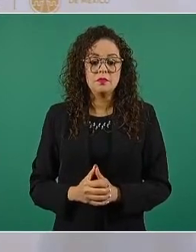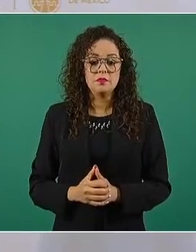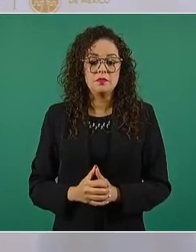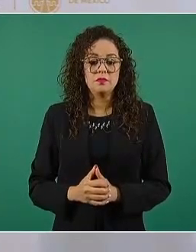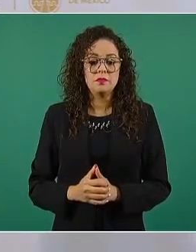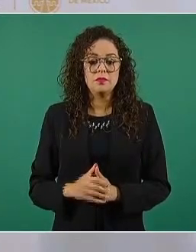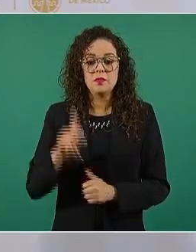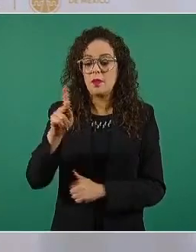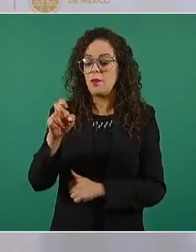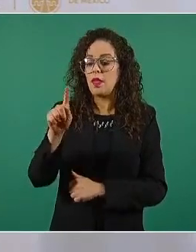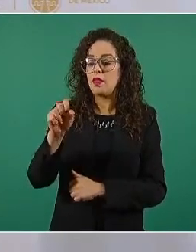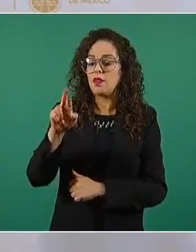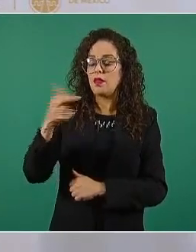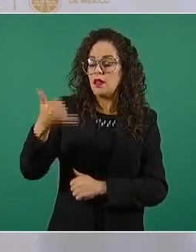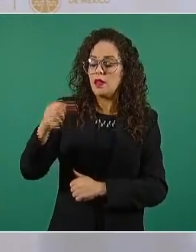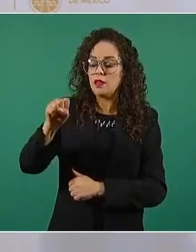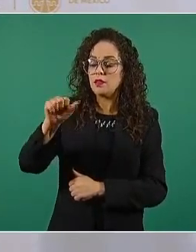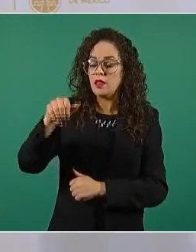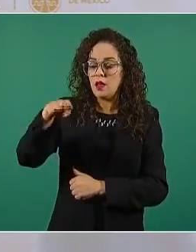y Samuel Sandoval,